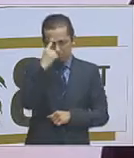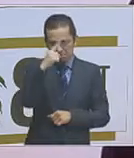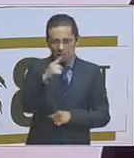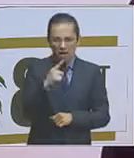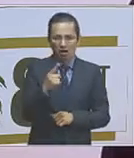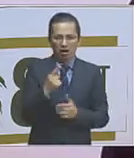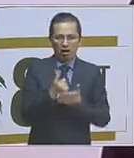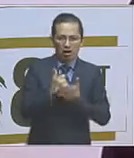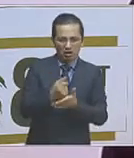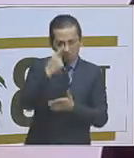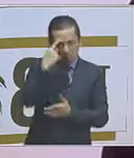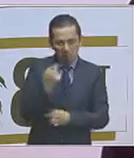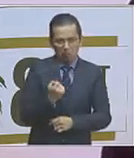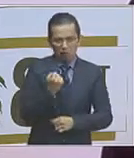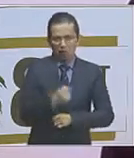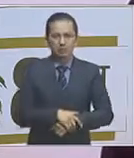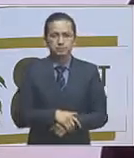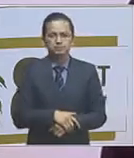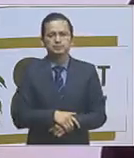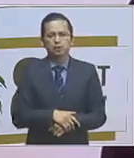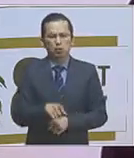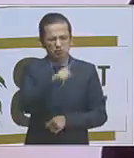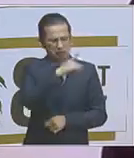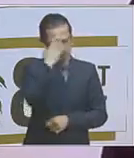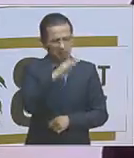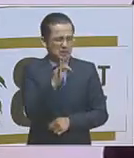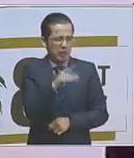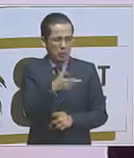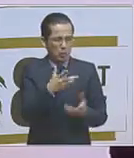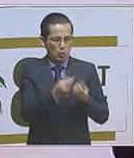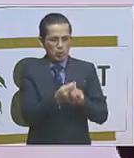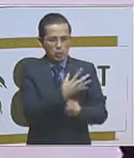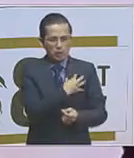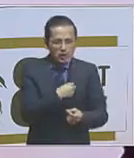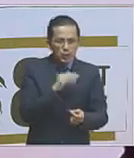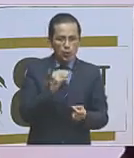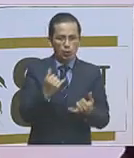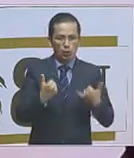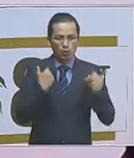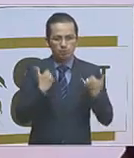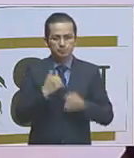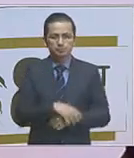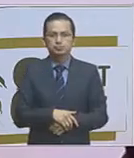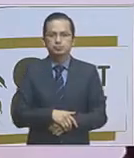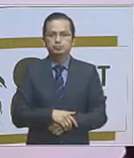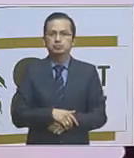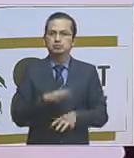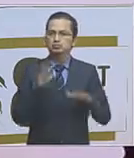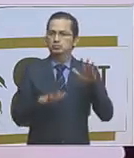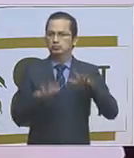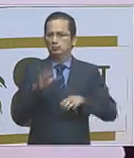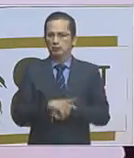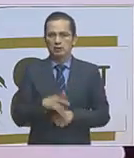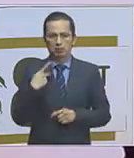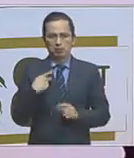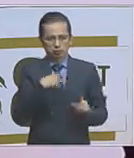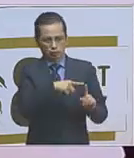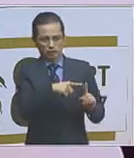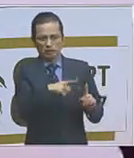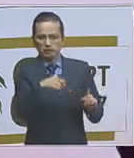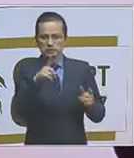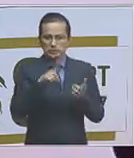si tienen hijos o gente joven a su alrededor hay personas que pueden tener la muerte social a través de las redes